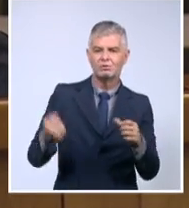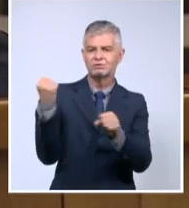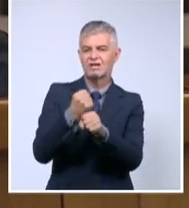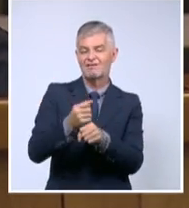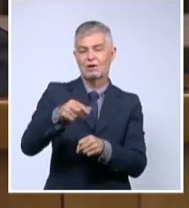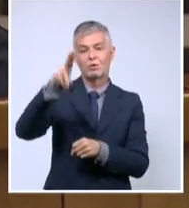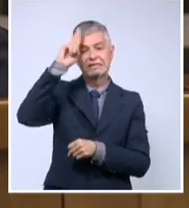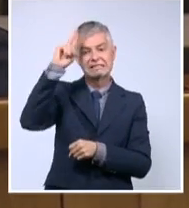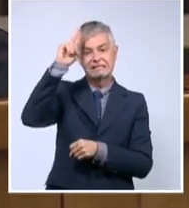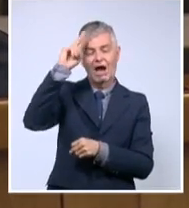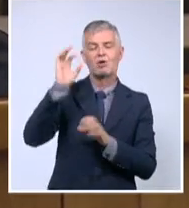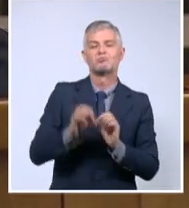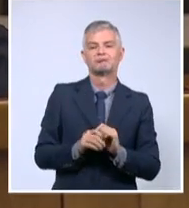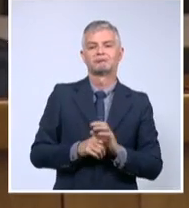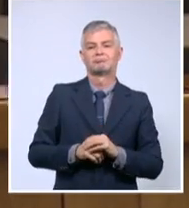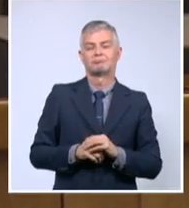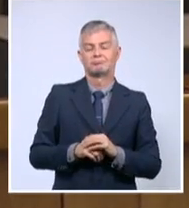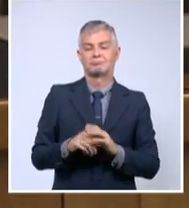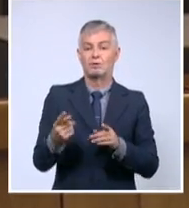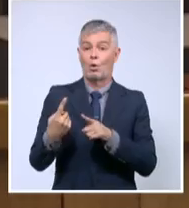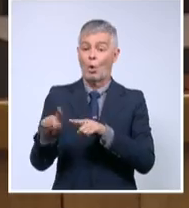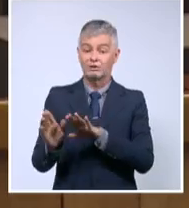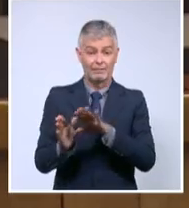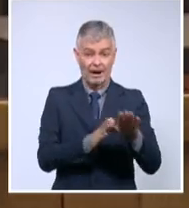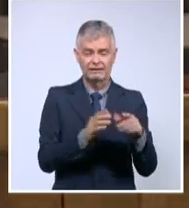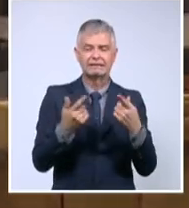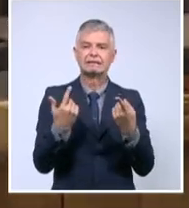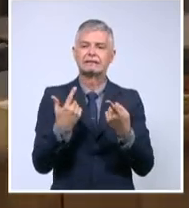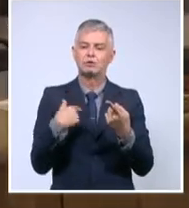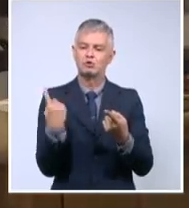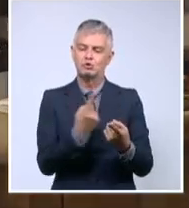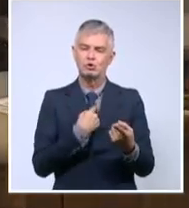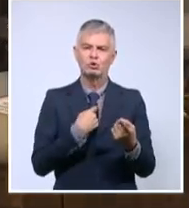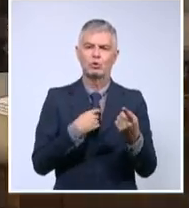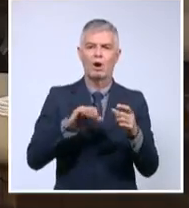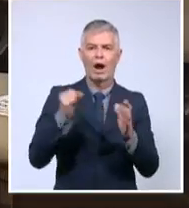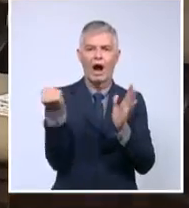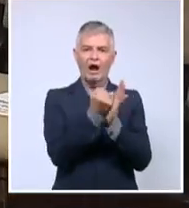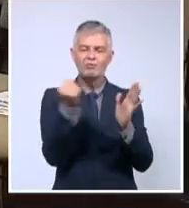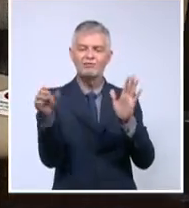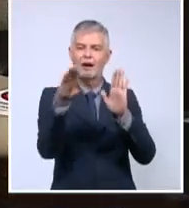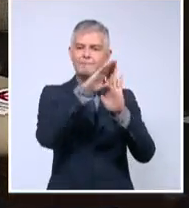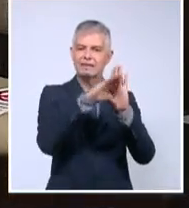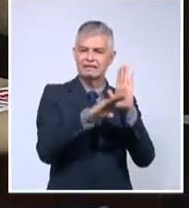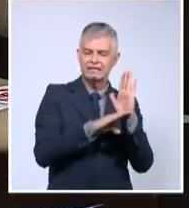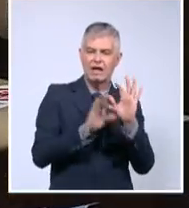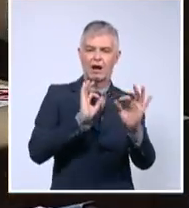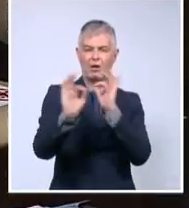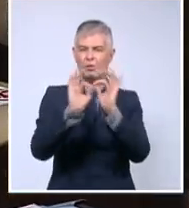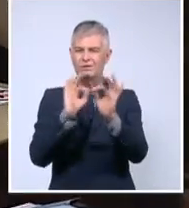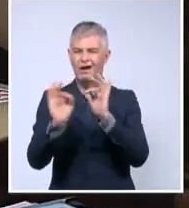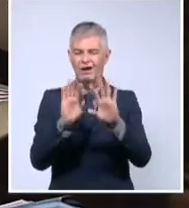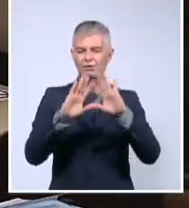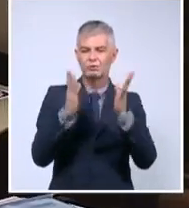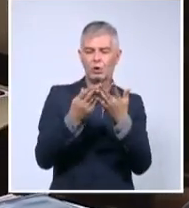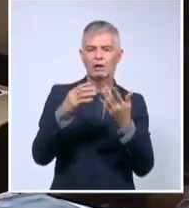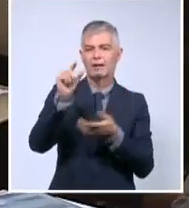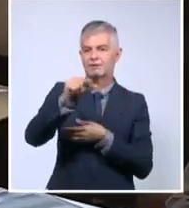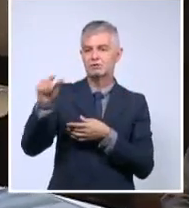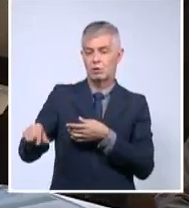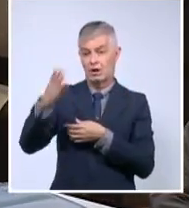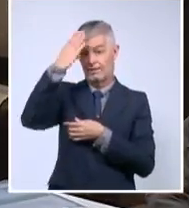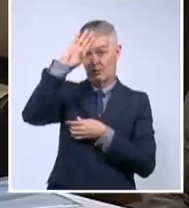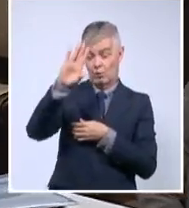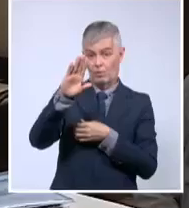salud. Por otro lado, hemos adoptado medidas dirigidas a proteger y apoyar a los ciudadanos cubanos que se encuentran en el